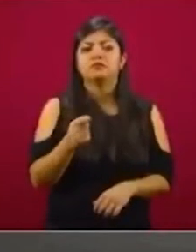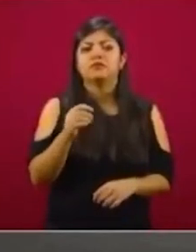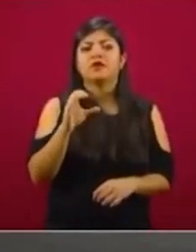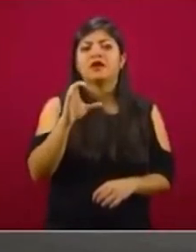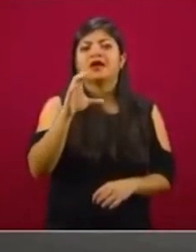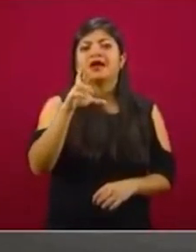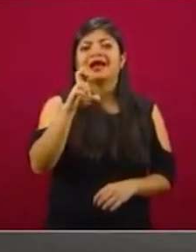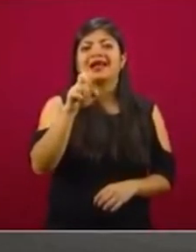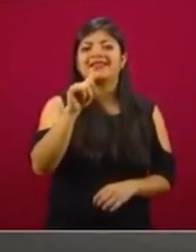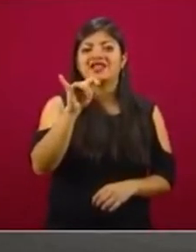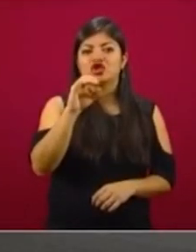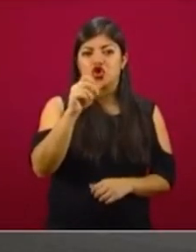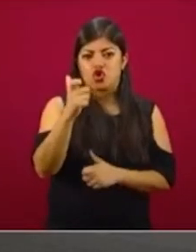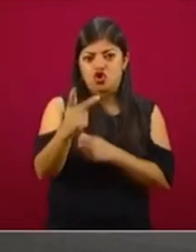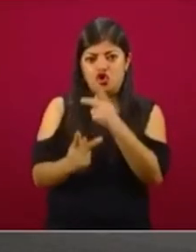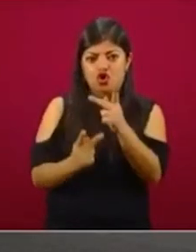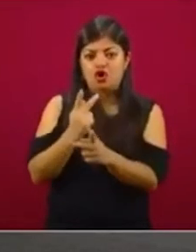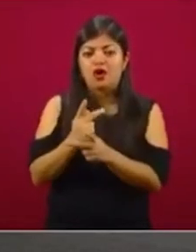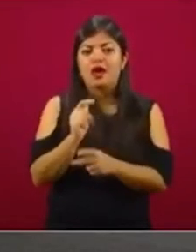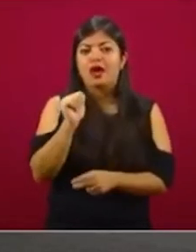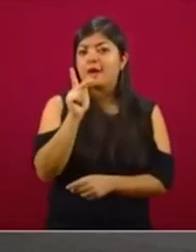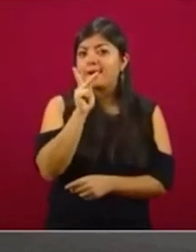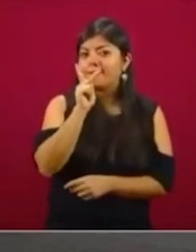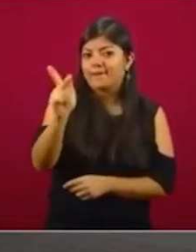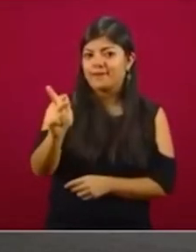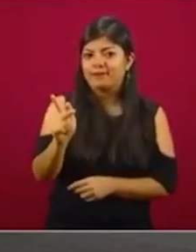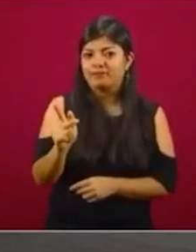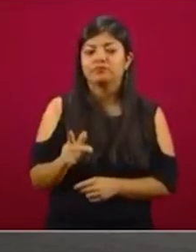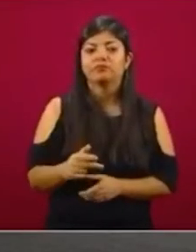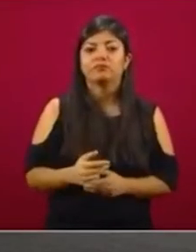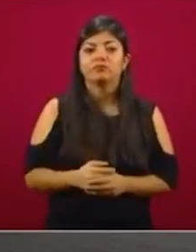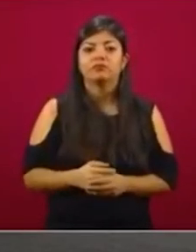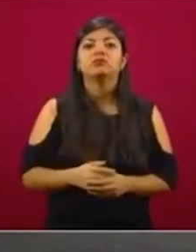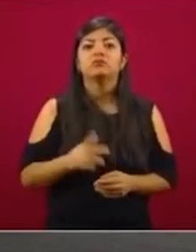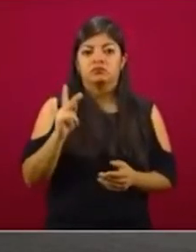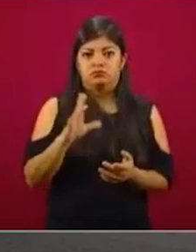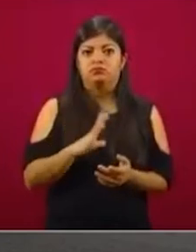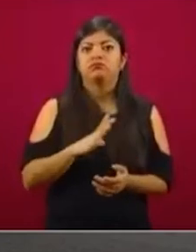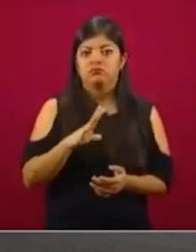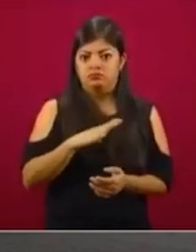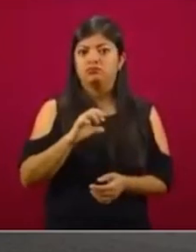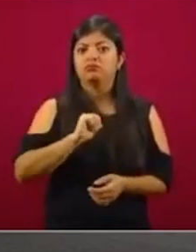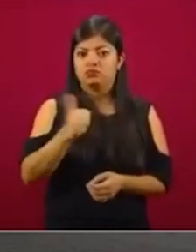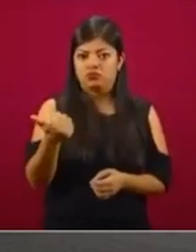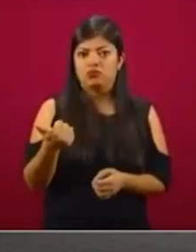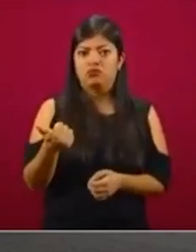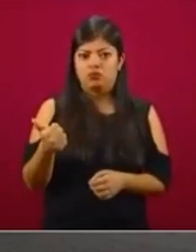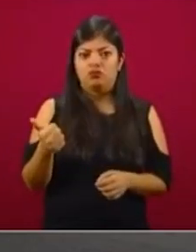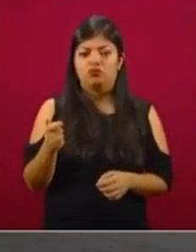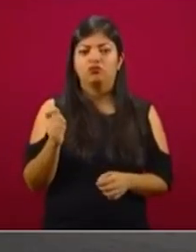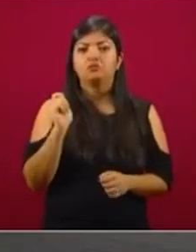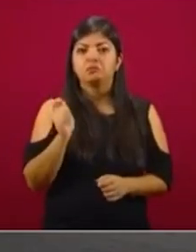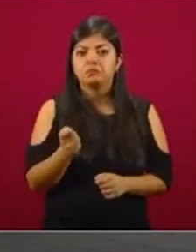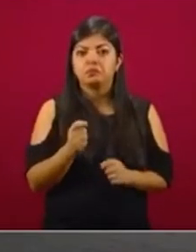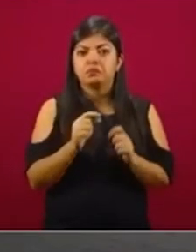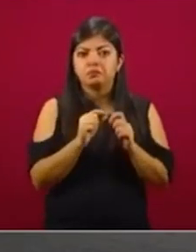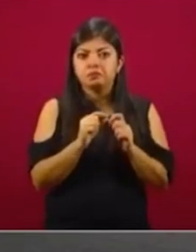Créditos a la palabra. Nuevamente tenemos un avance modesto.